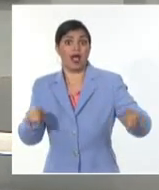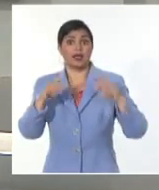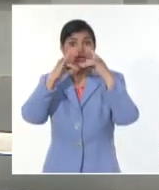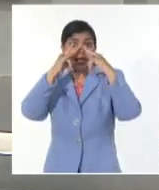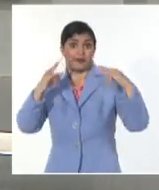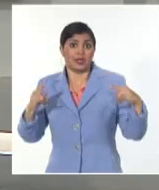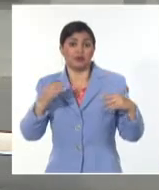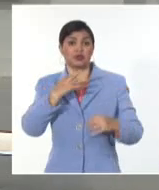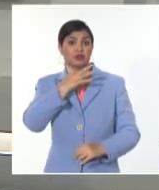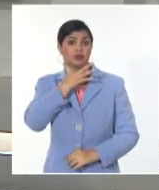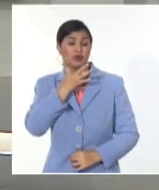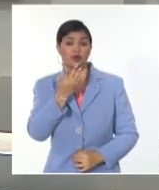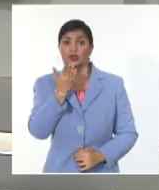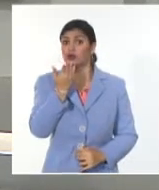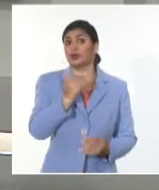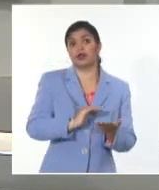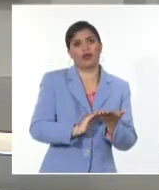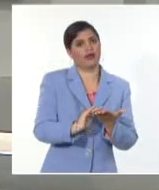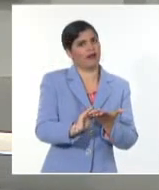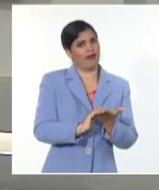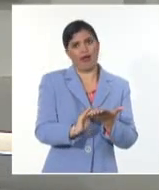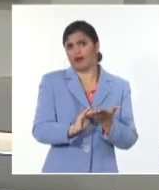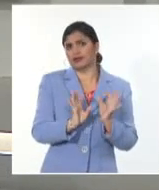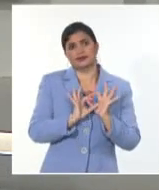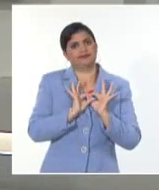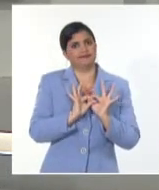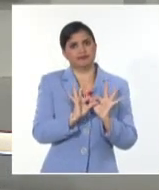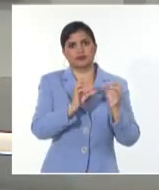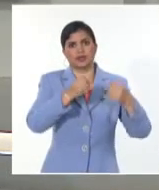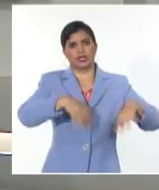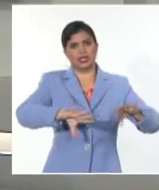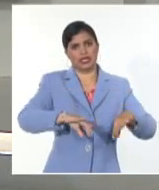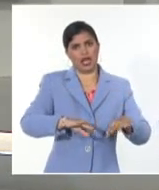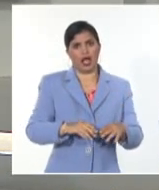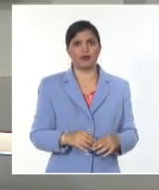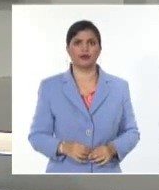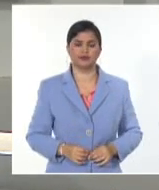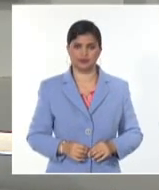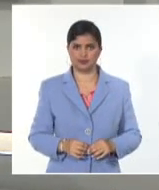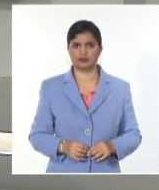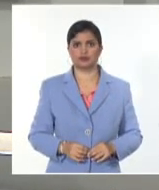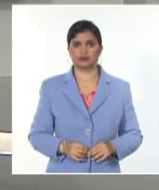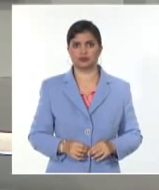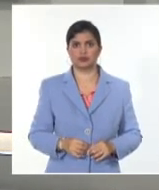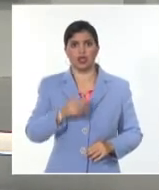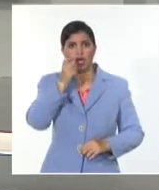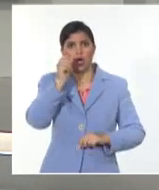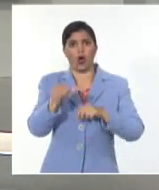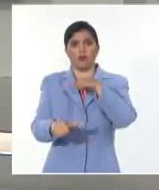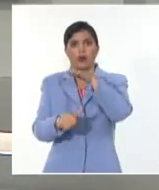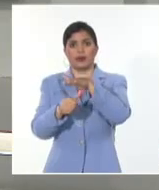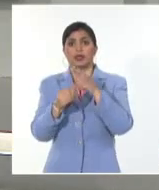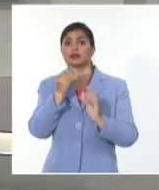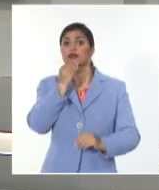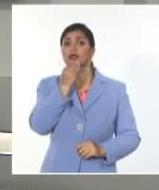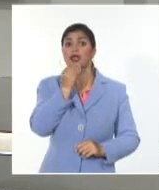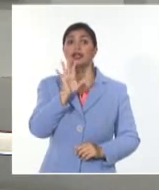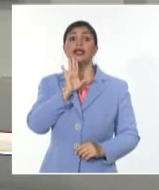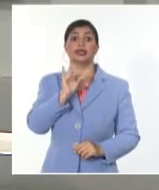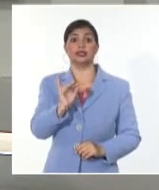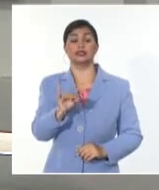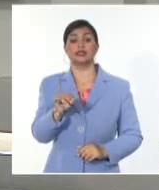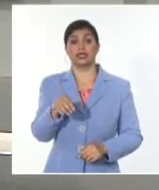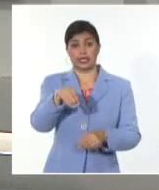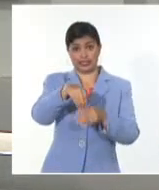terroristas ni de bestiales, si de ambos lados hay víctimas civiles que lamentar y la proporción es